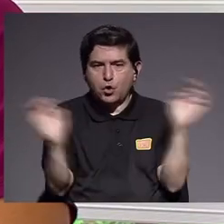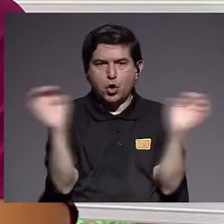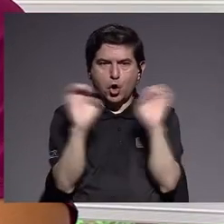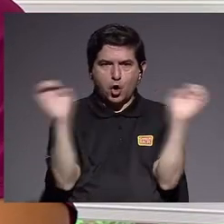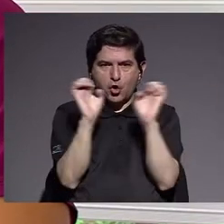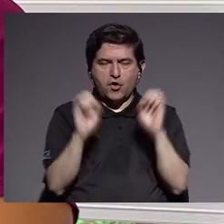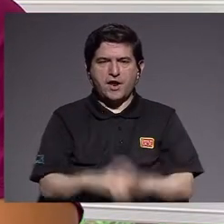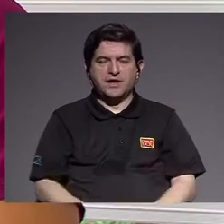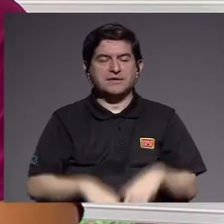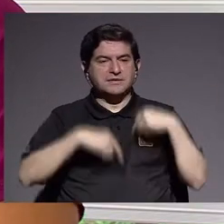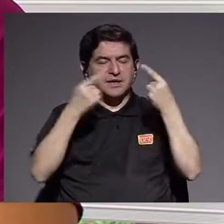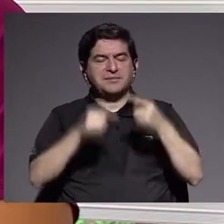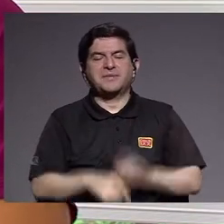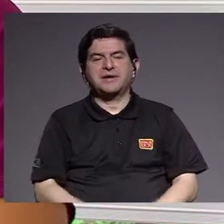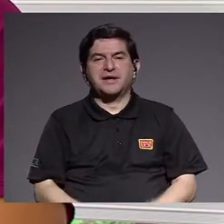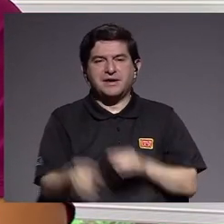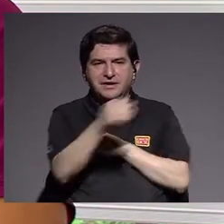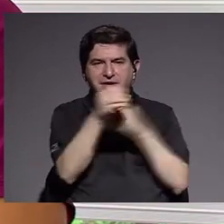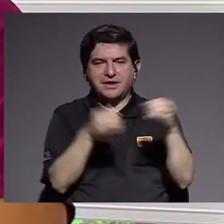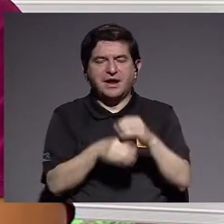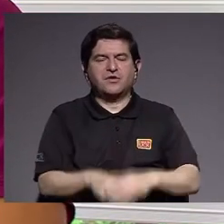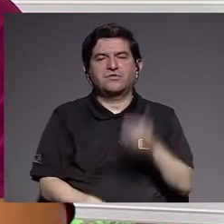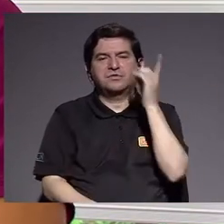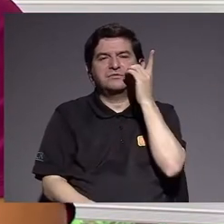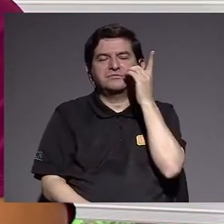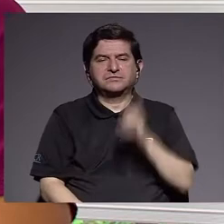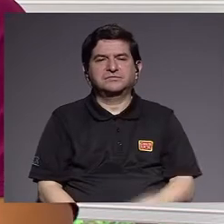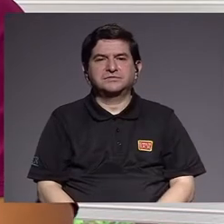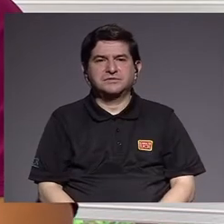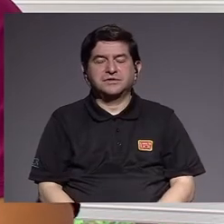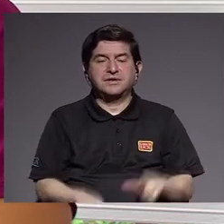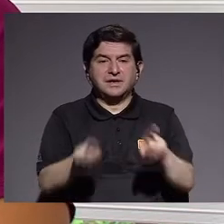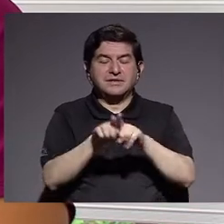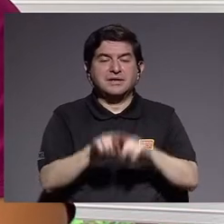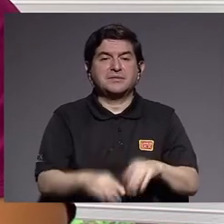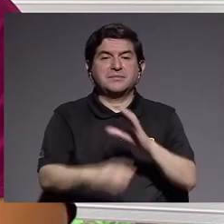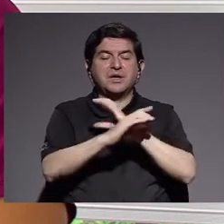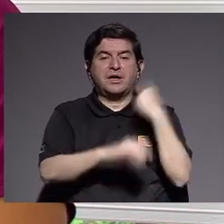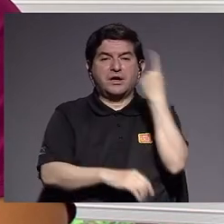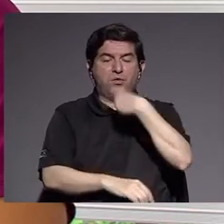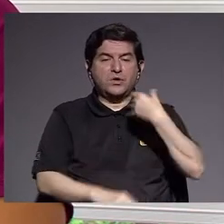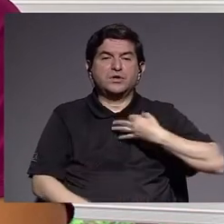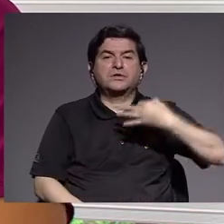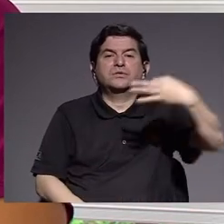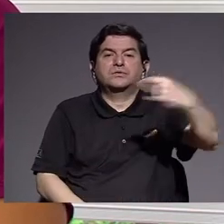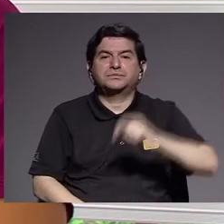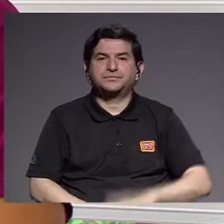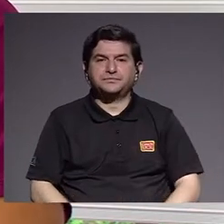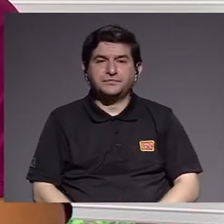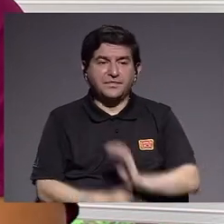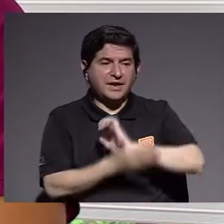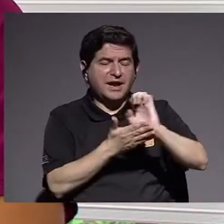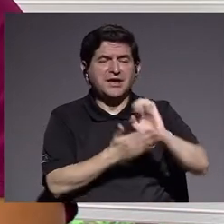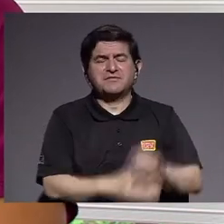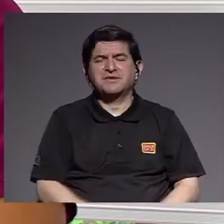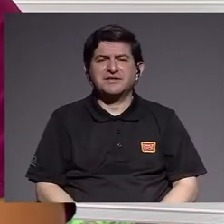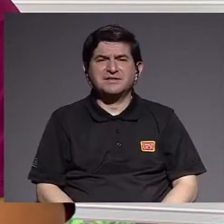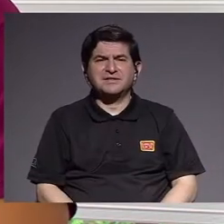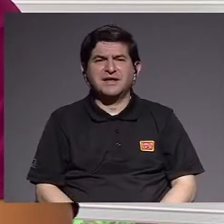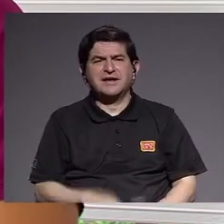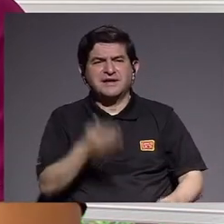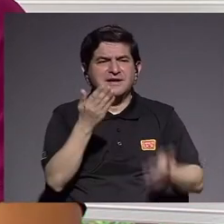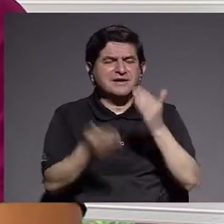tenemos que a diario por ejemplo editar los hábitos para funcionar es que seas personas que se los ve todo el día mordiendo un lápiz un lapicero